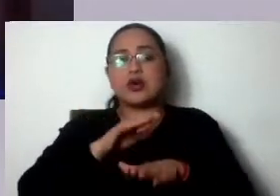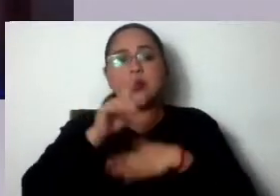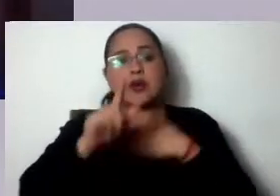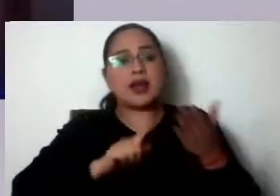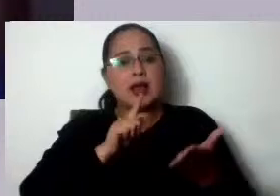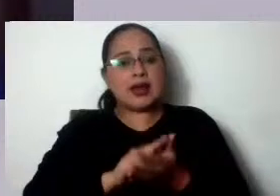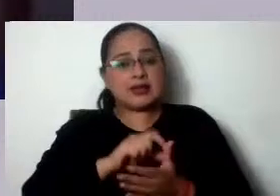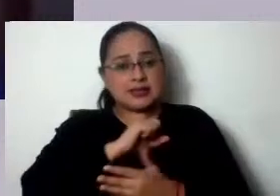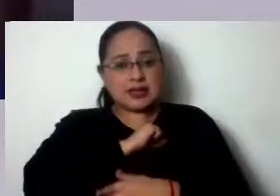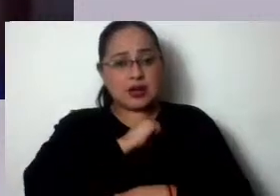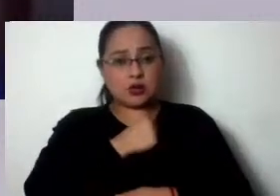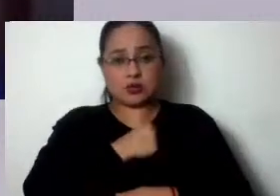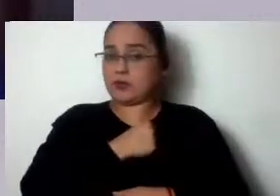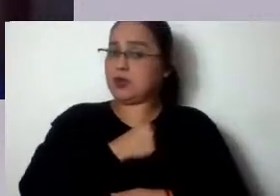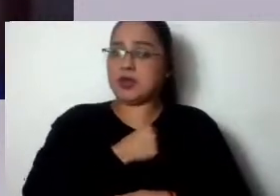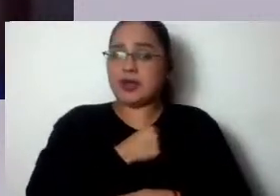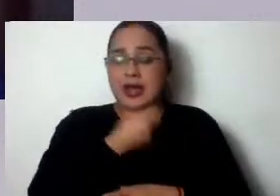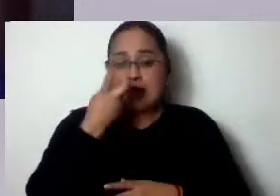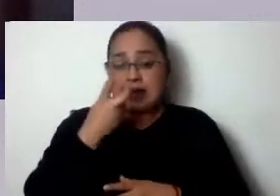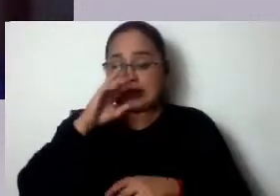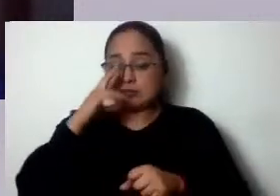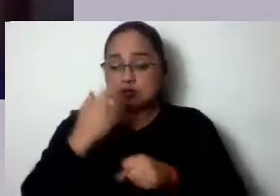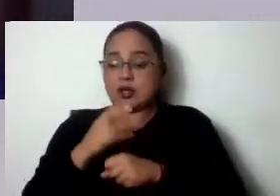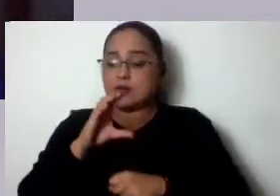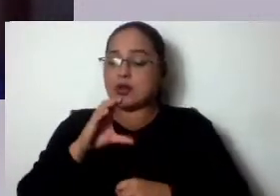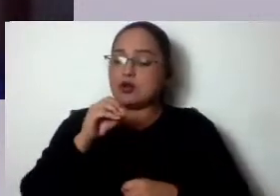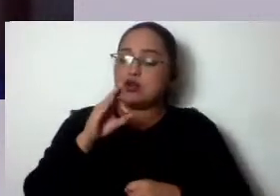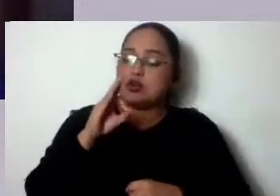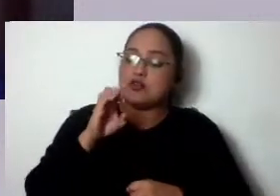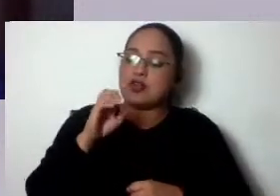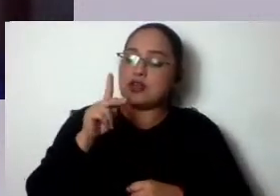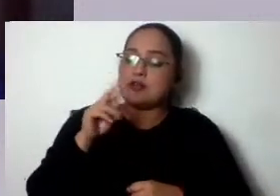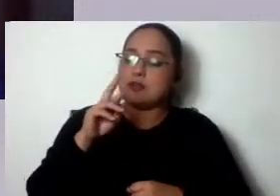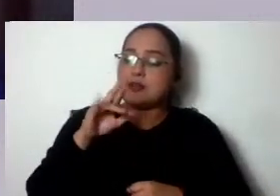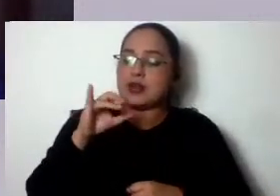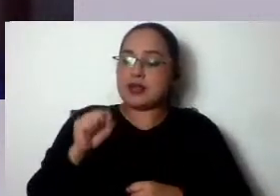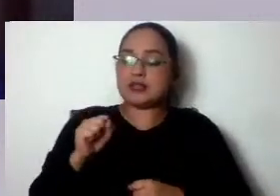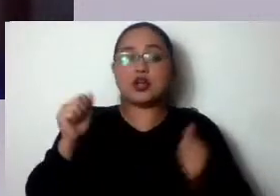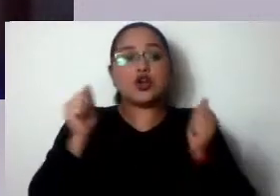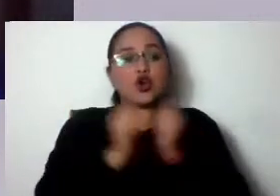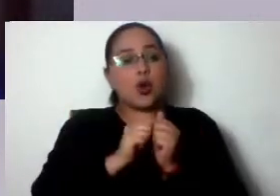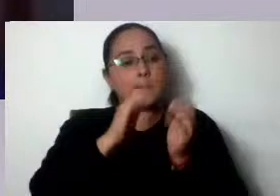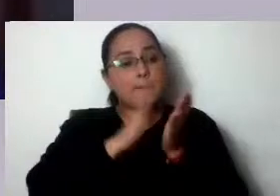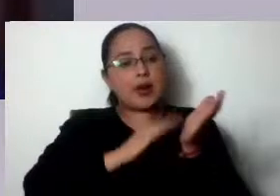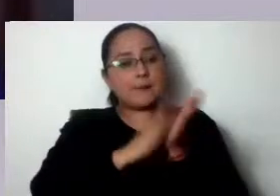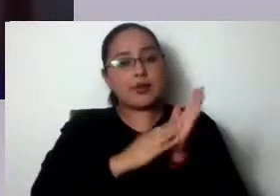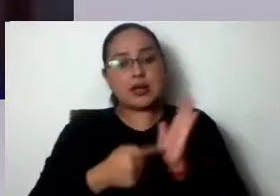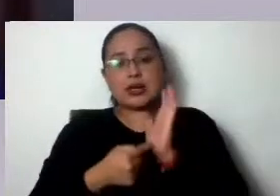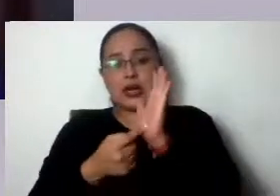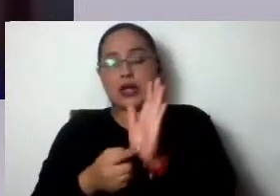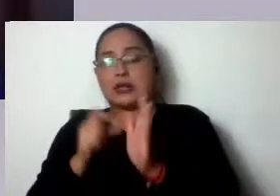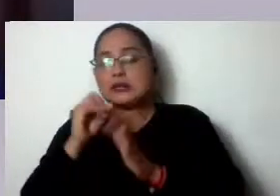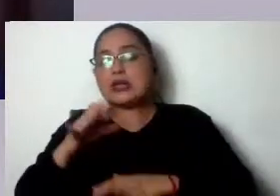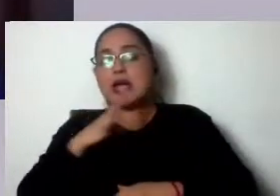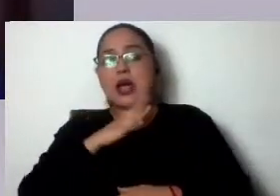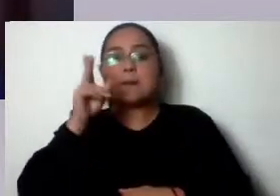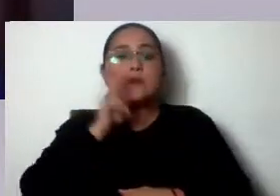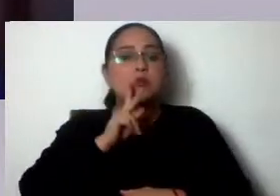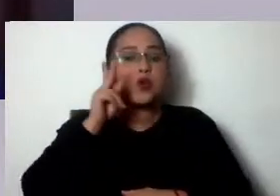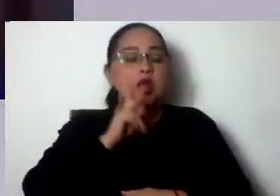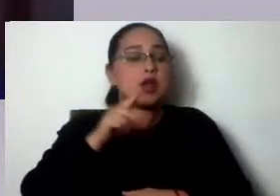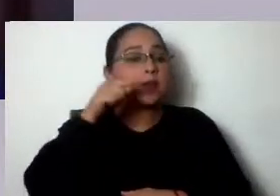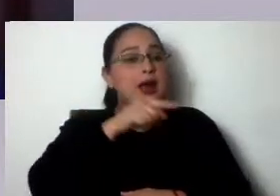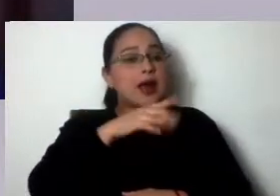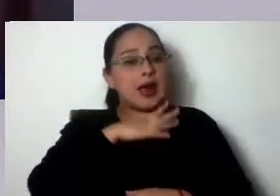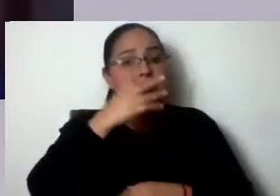de la salud que compete a la cofepris sea porque se acreditó con los documentos anexos a la demanda porque el secretario certifico